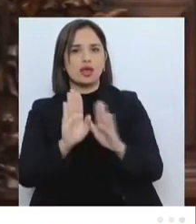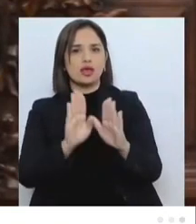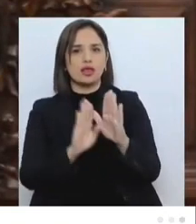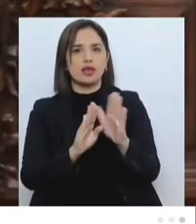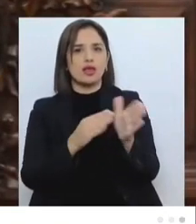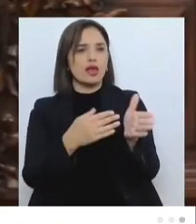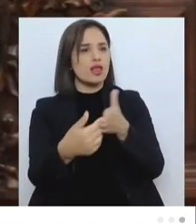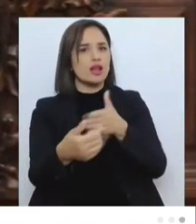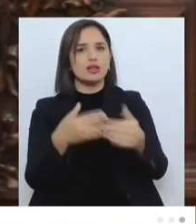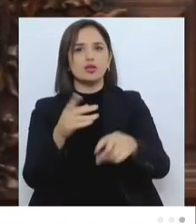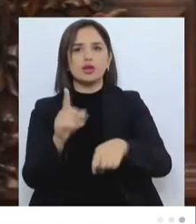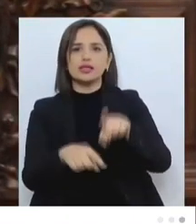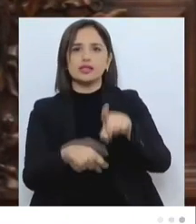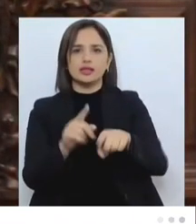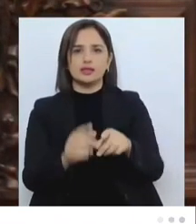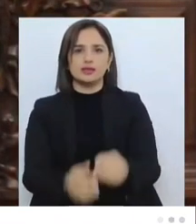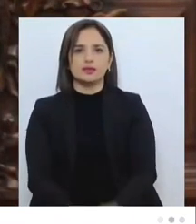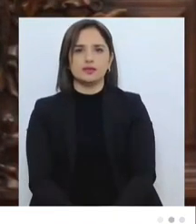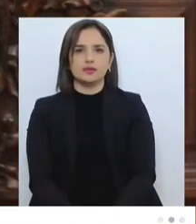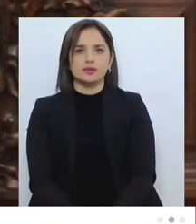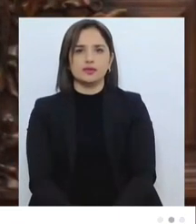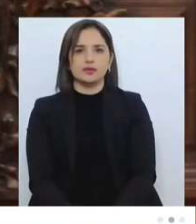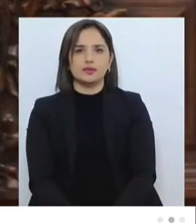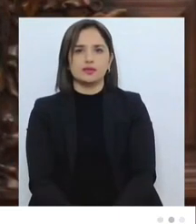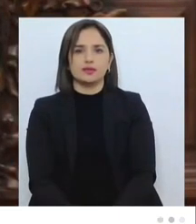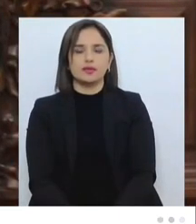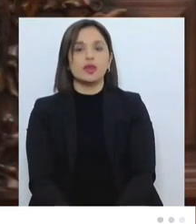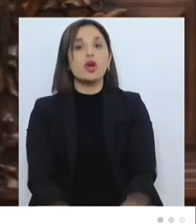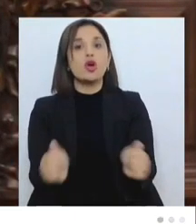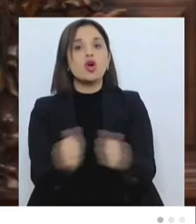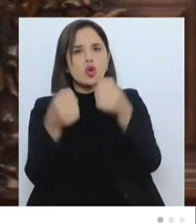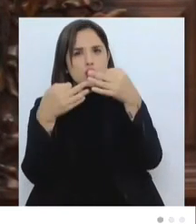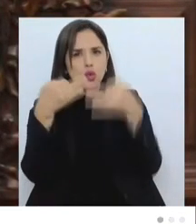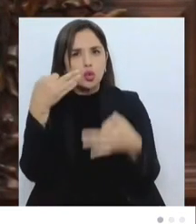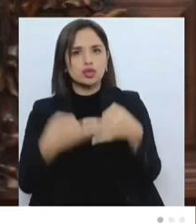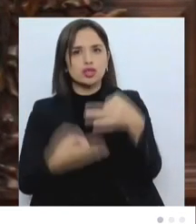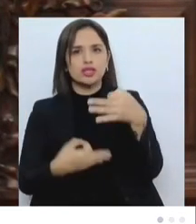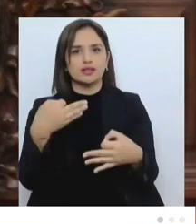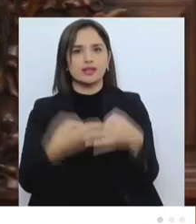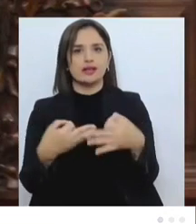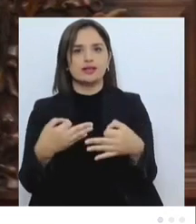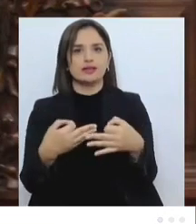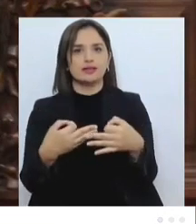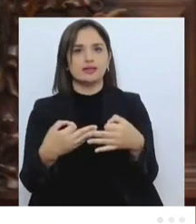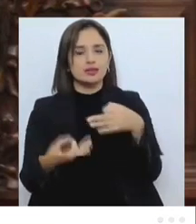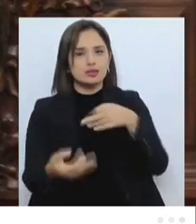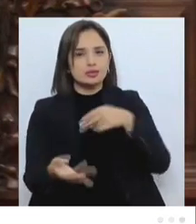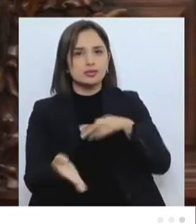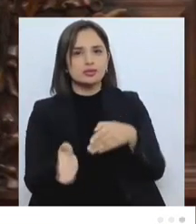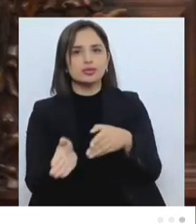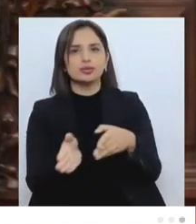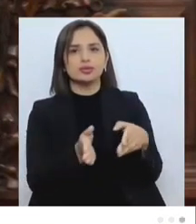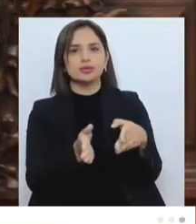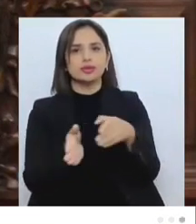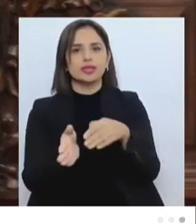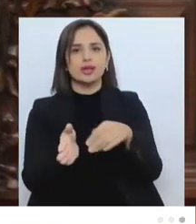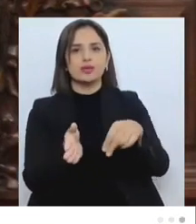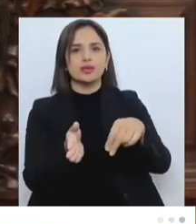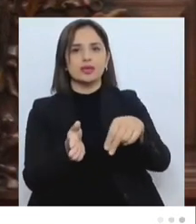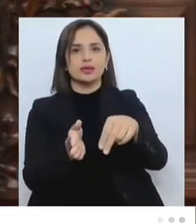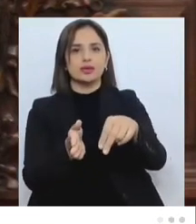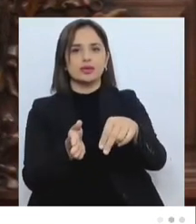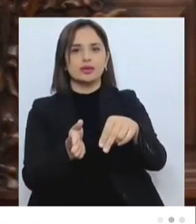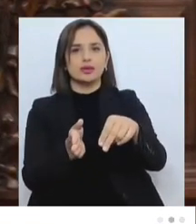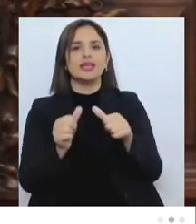naturaleza, con justicia, recorriendo el camino que trazara Platón,